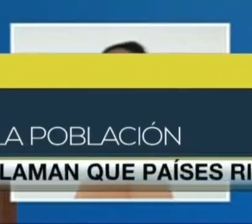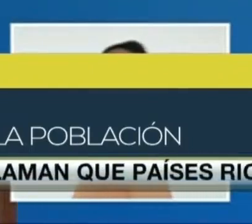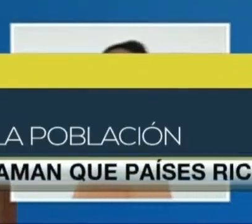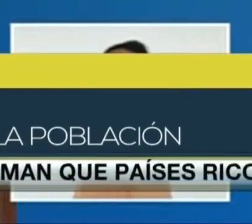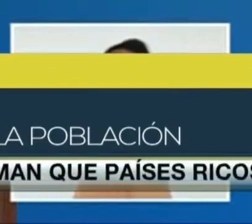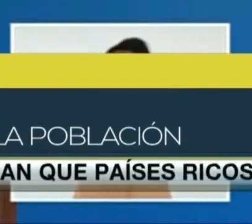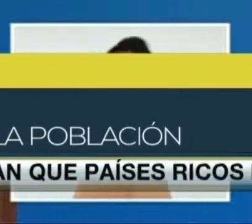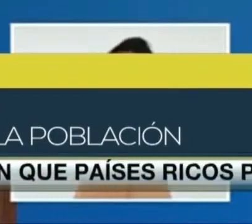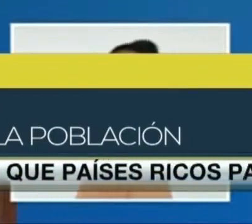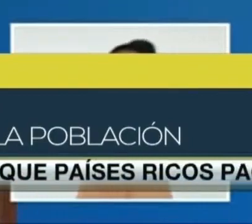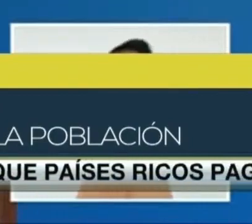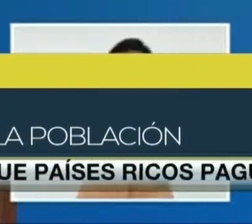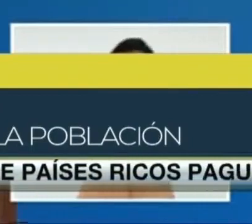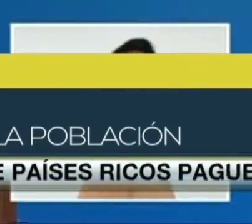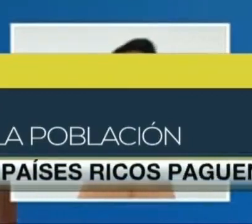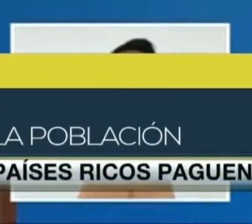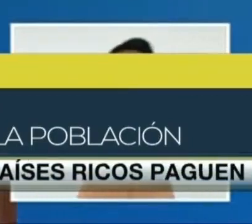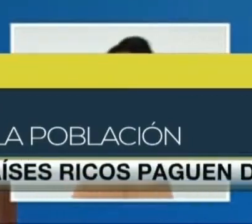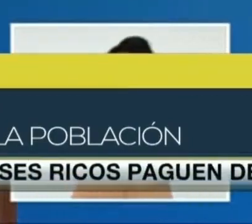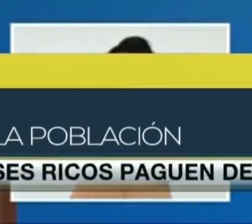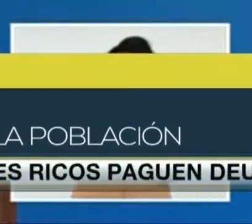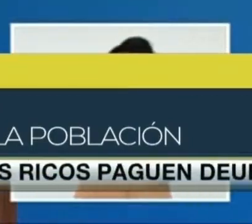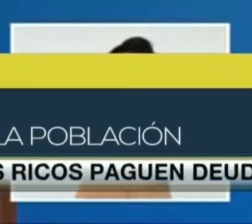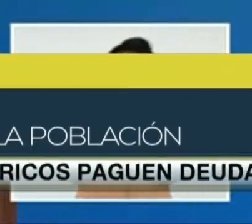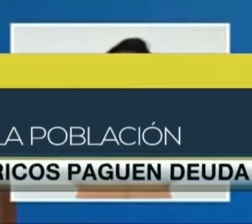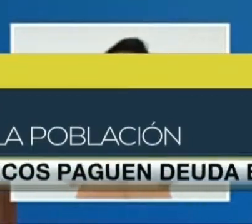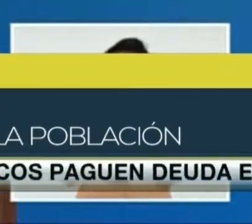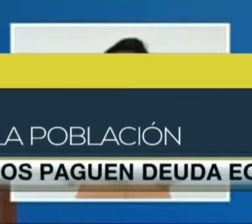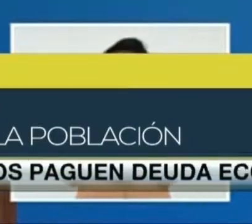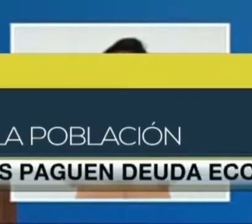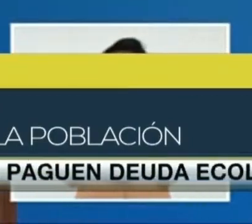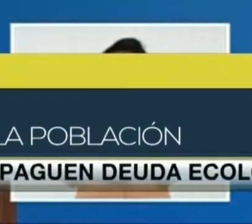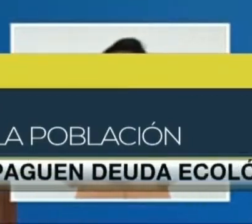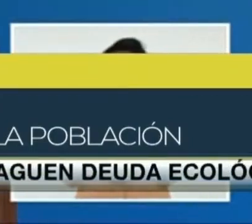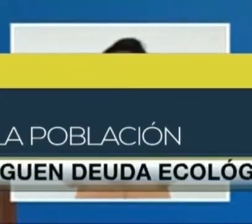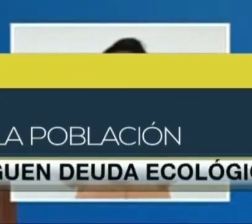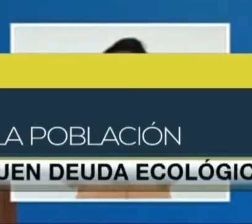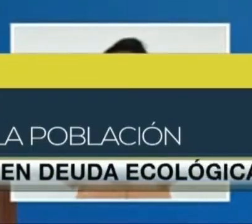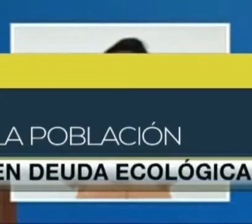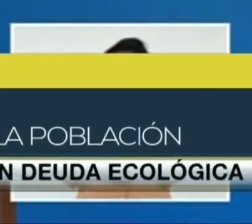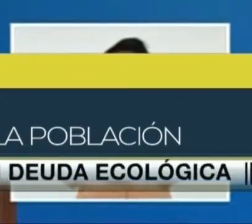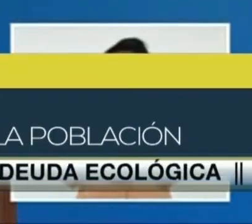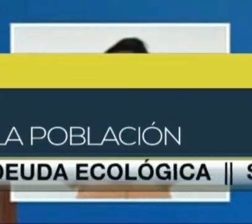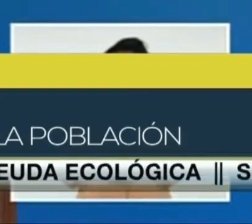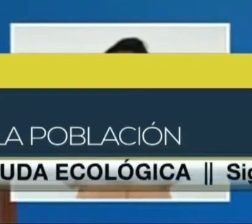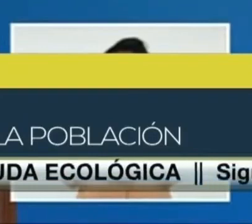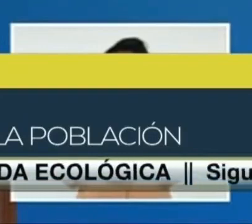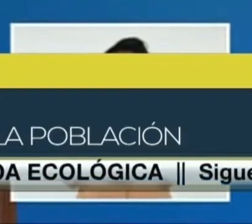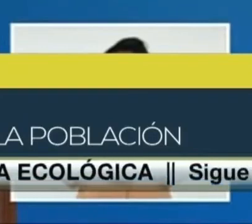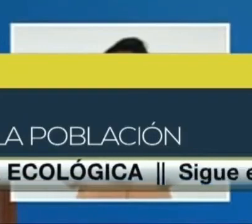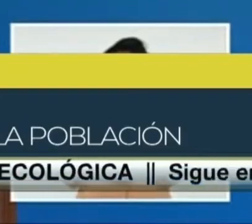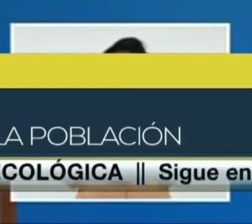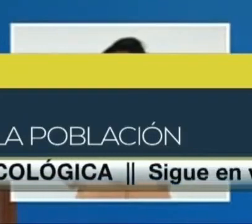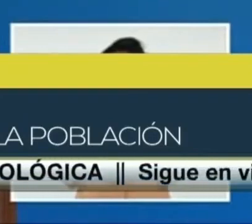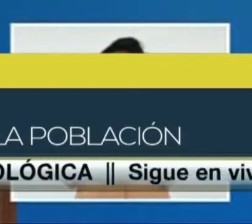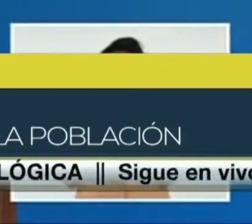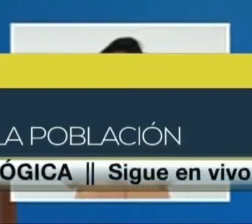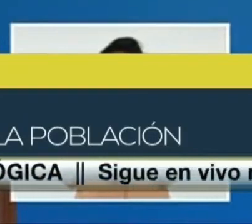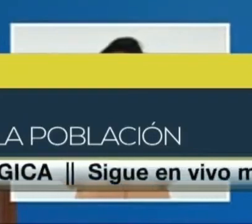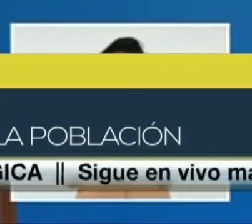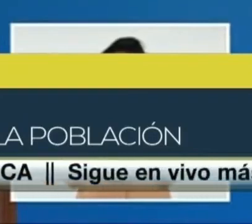Cuba. Primero, por la limitada cobertura de apenas comprometerse a garantizar un